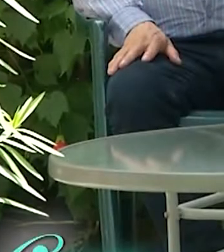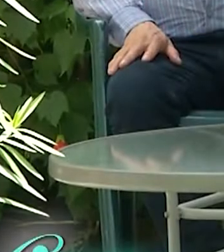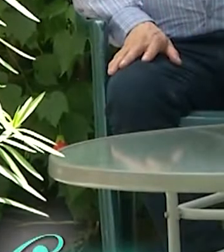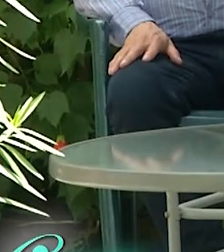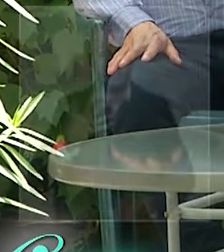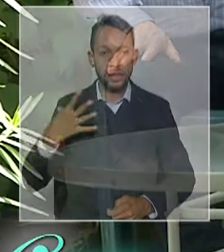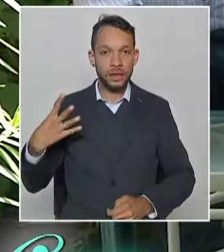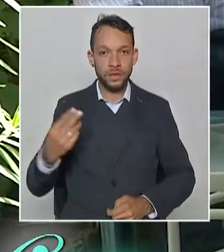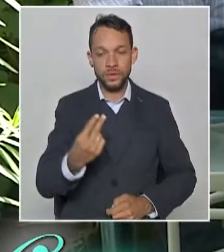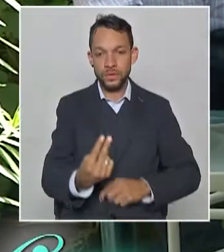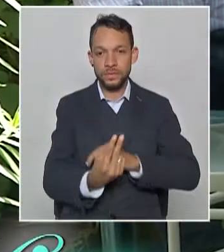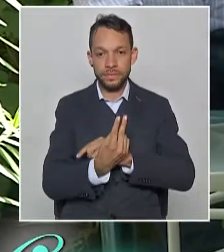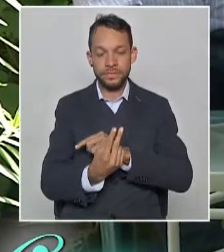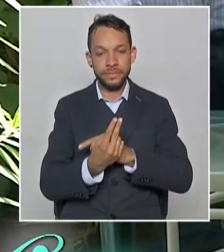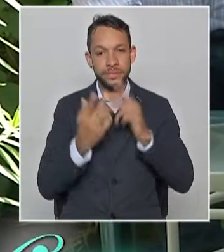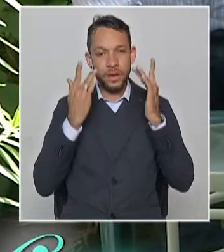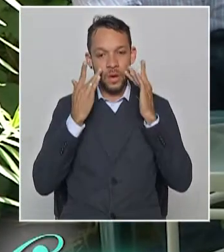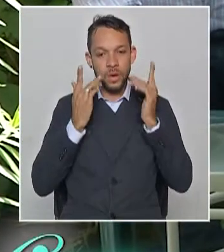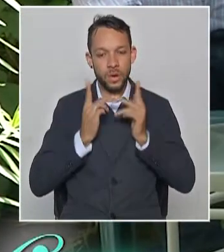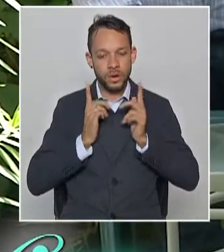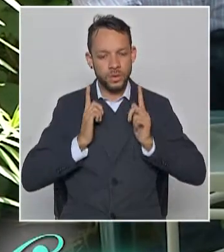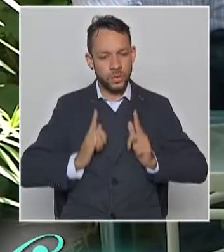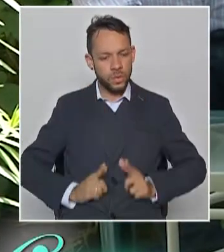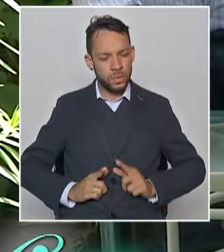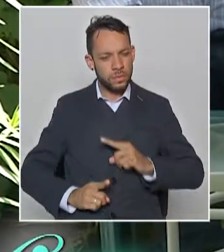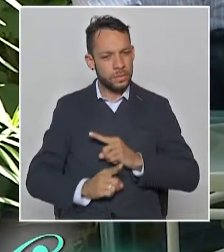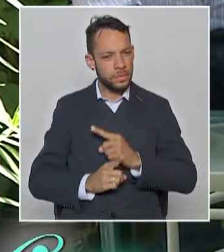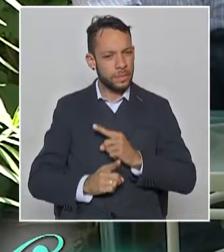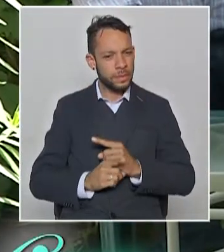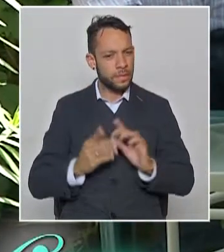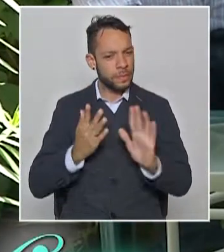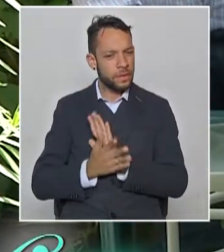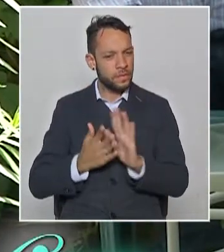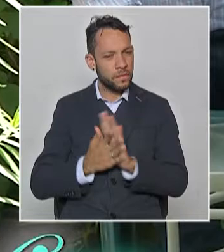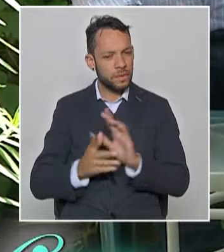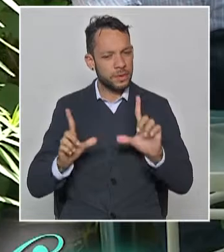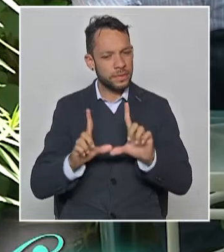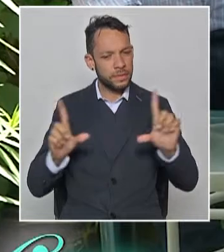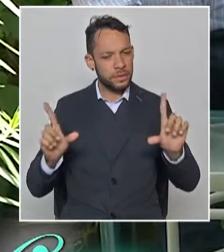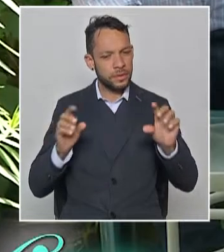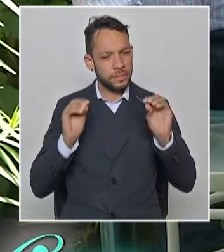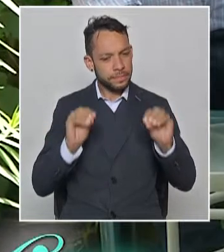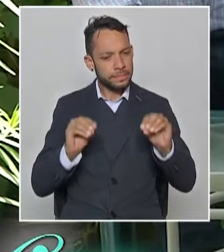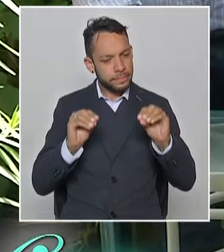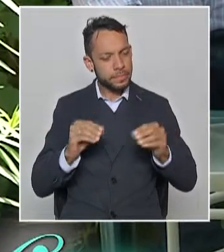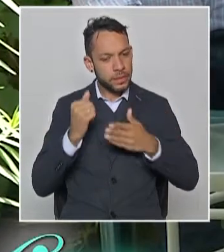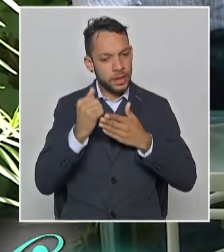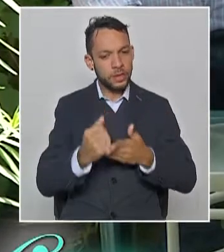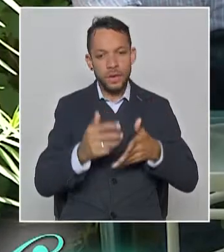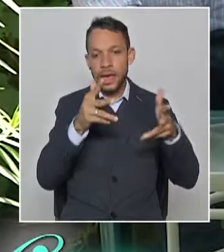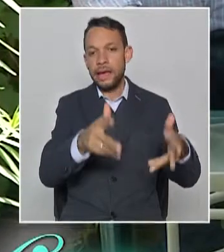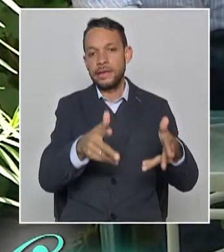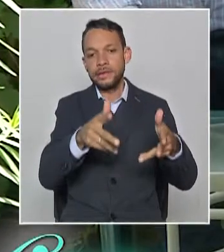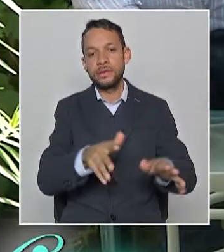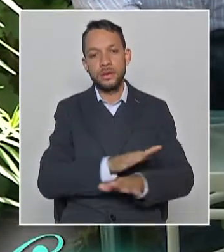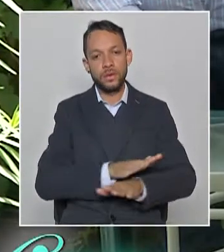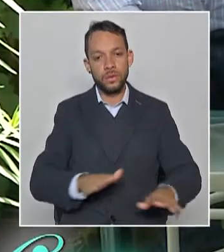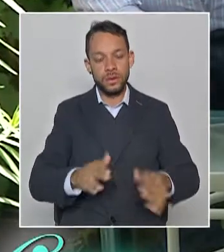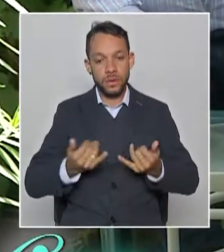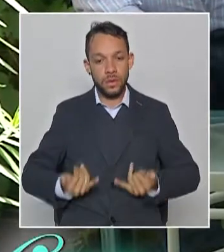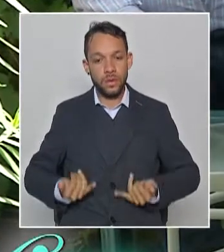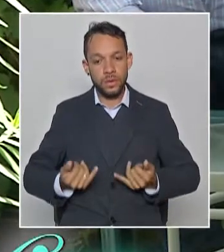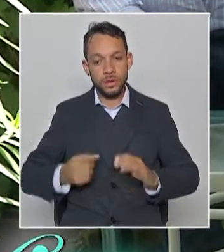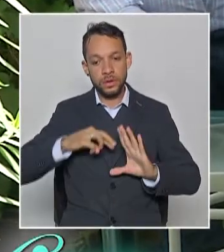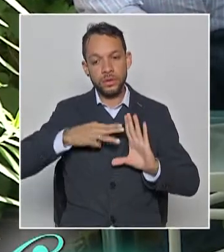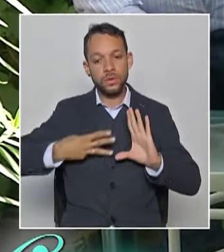Muchas gracias por estar nuevamente con nosotros en una nueva edición de Conexión Vital, un programa de prevención y educación en salud. Y estamos grabando